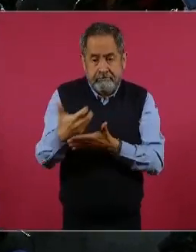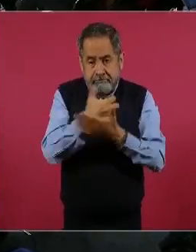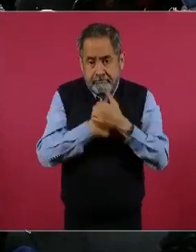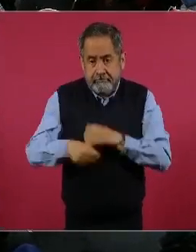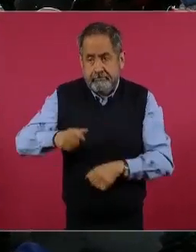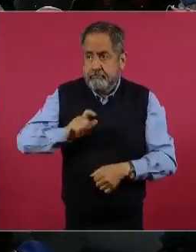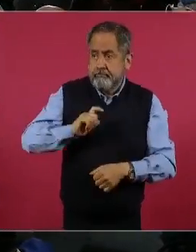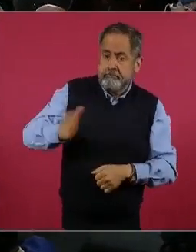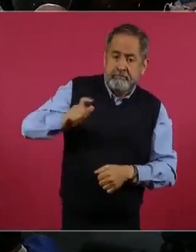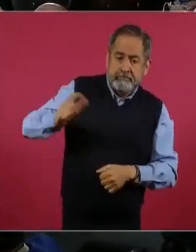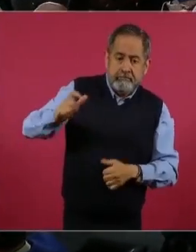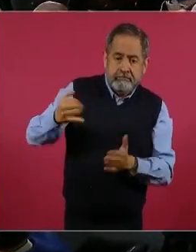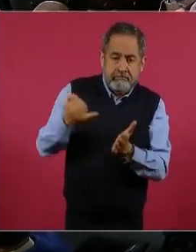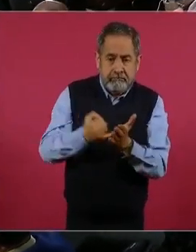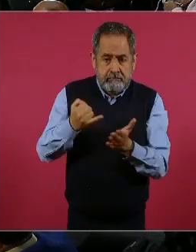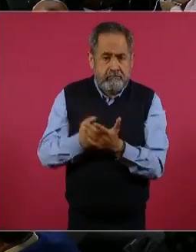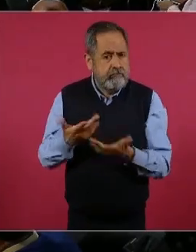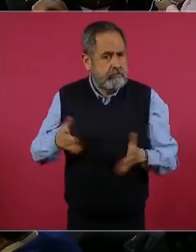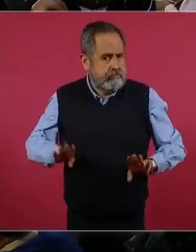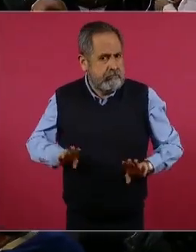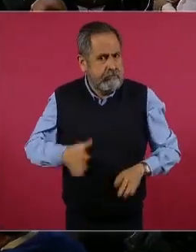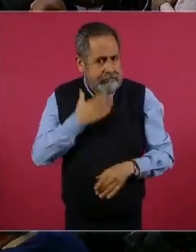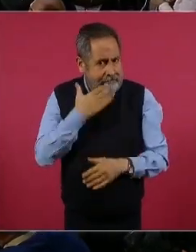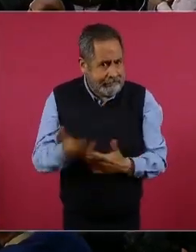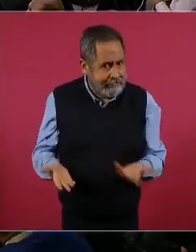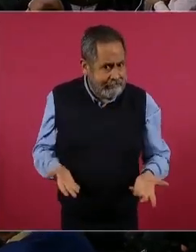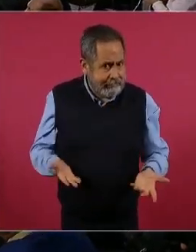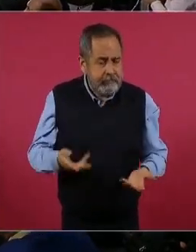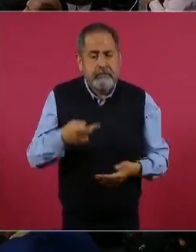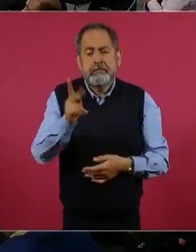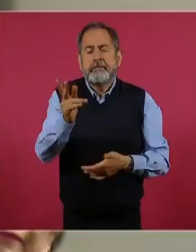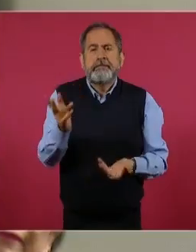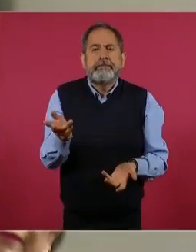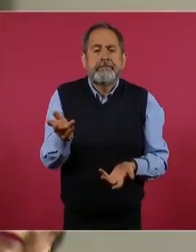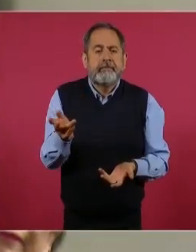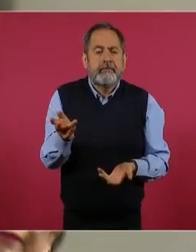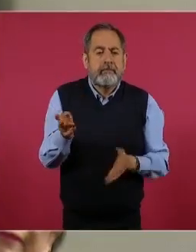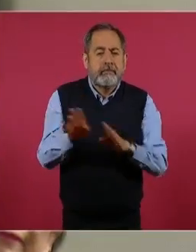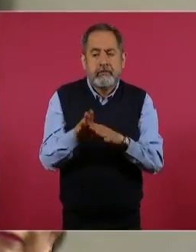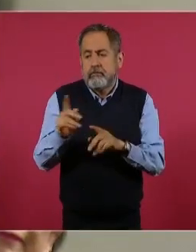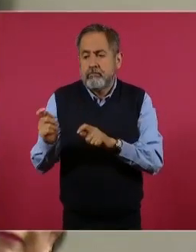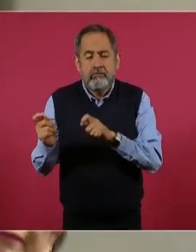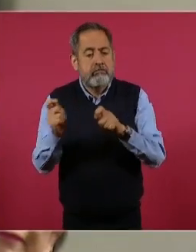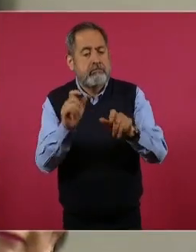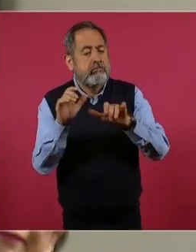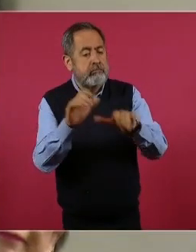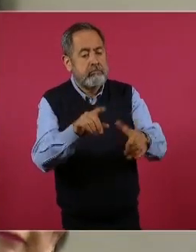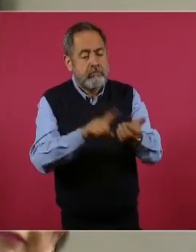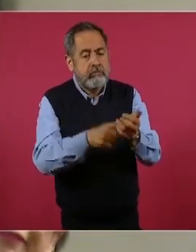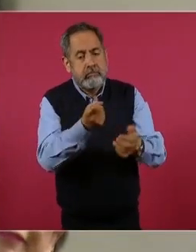pago de impuestos, eso pues es benéfico, pero también contratan a